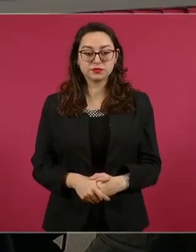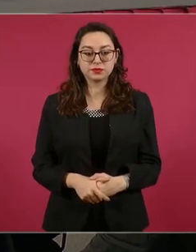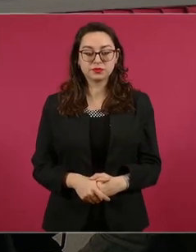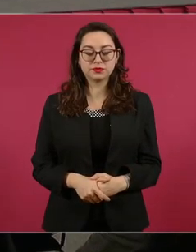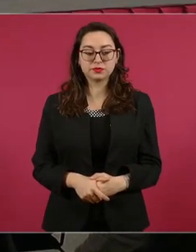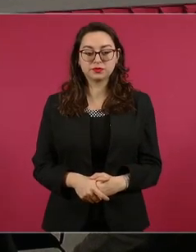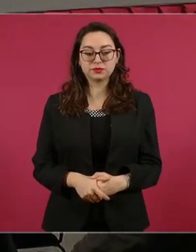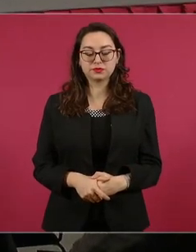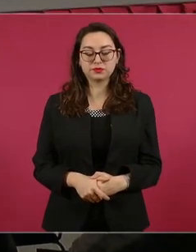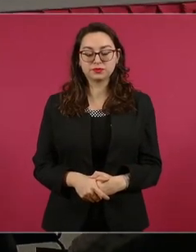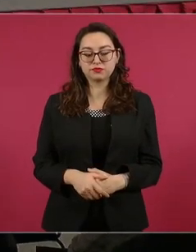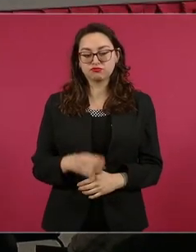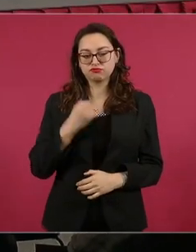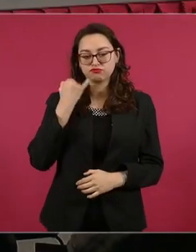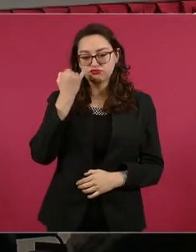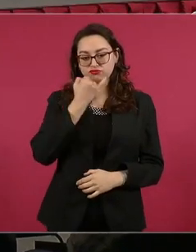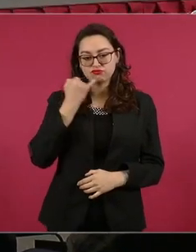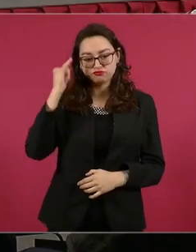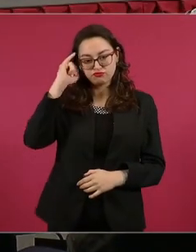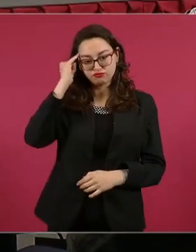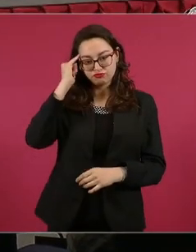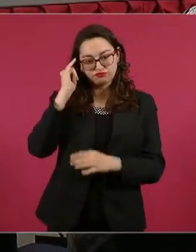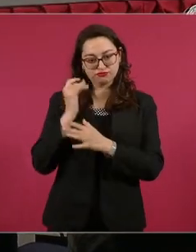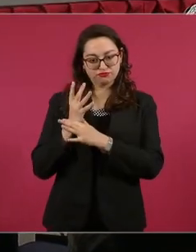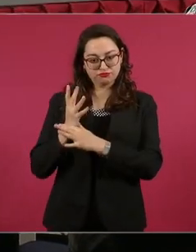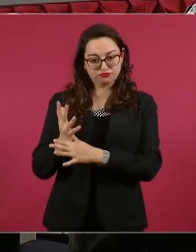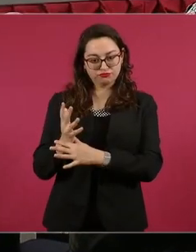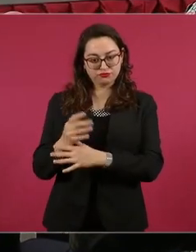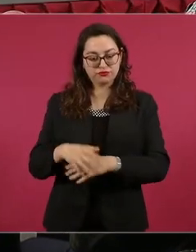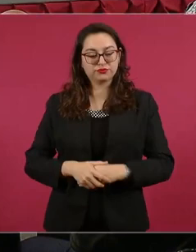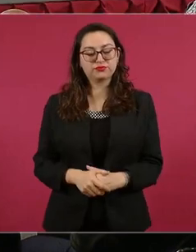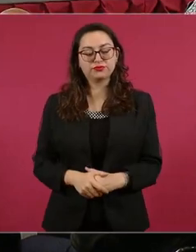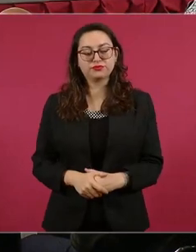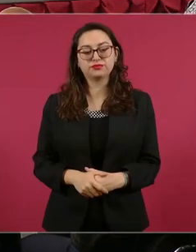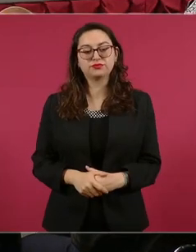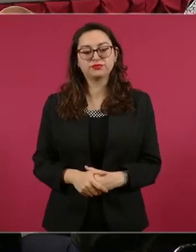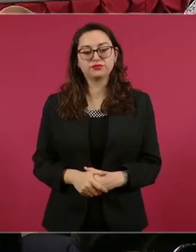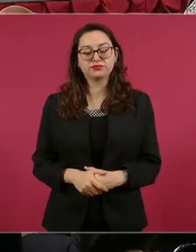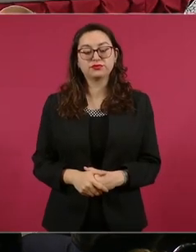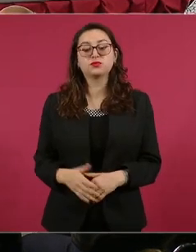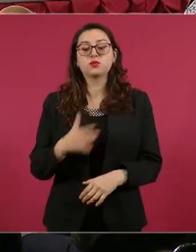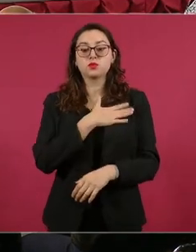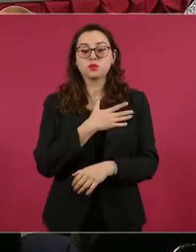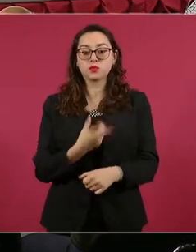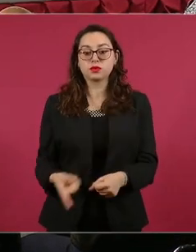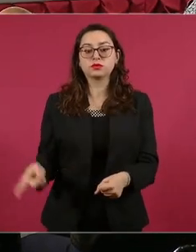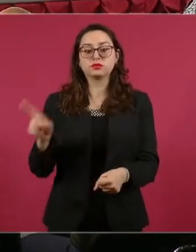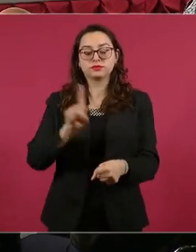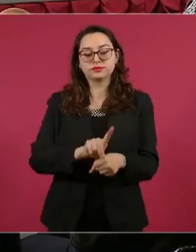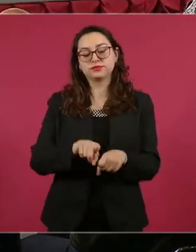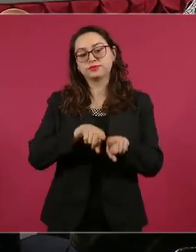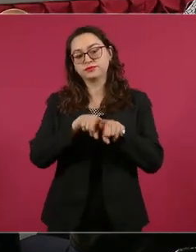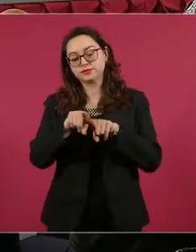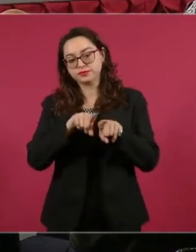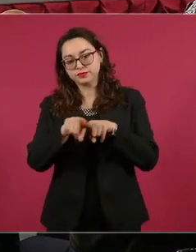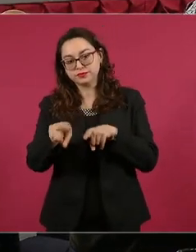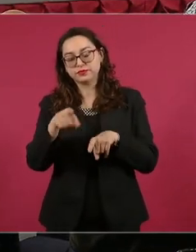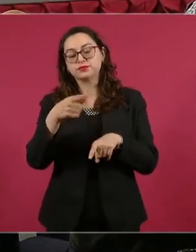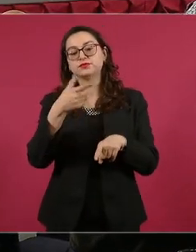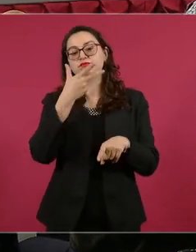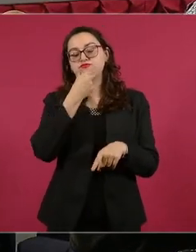Dios Maguepe Guktekech, muy buenos días, hermanas y hermanos. Con su